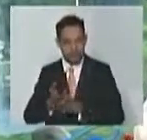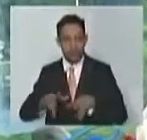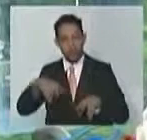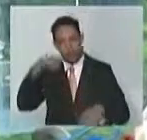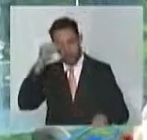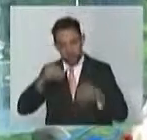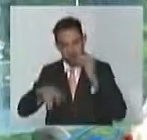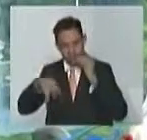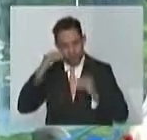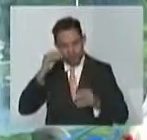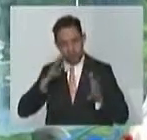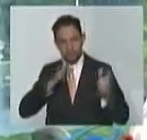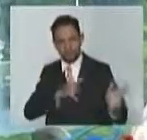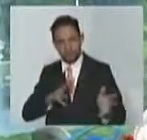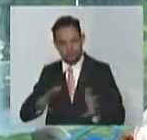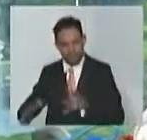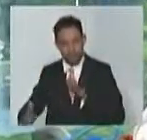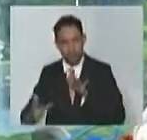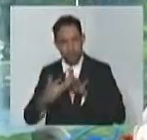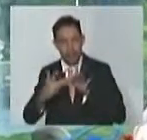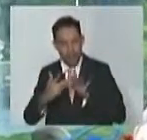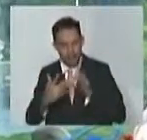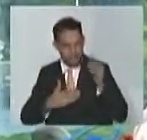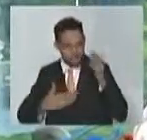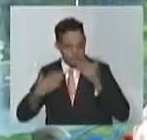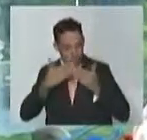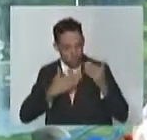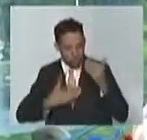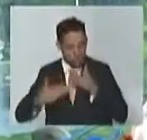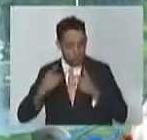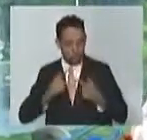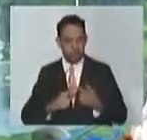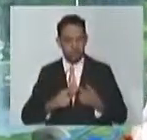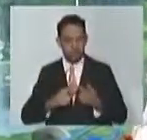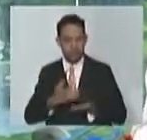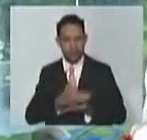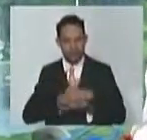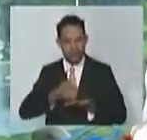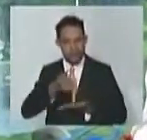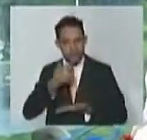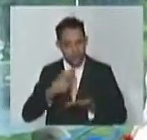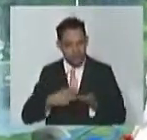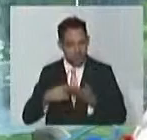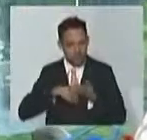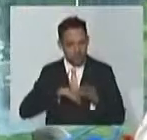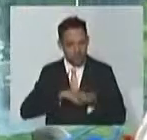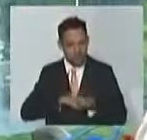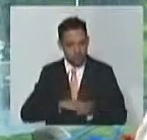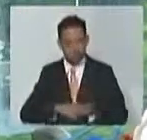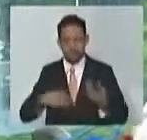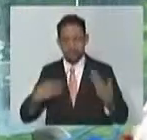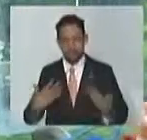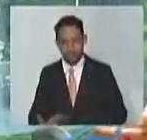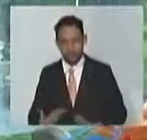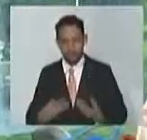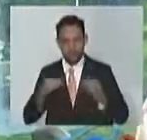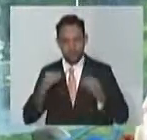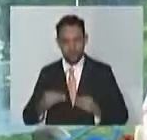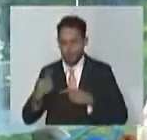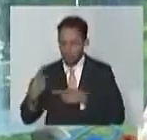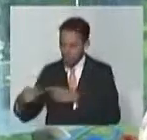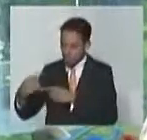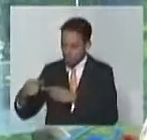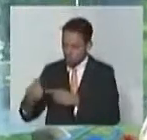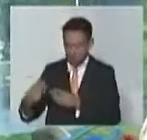capacitado en terapias biológicas, en medicina complementaria, es decir, la ortodoxa, con muchas